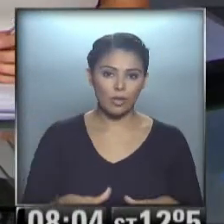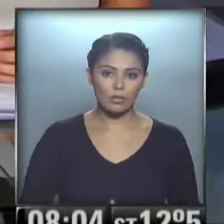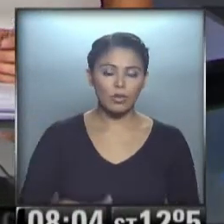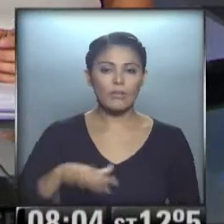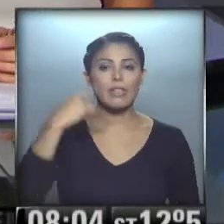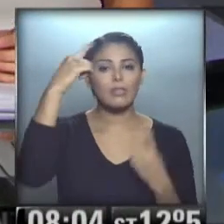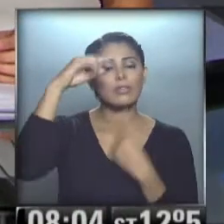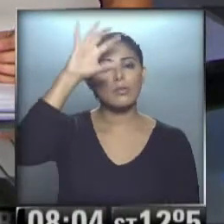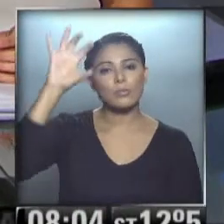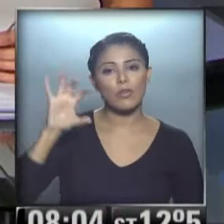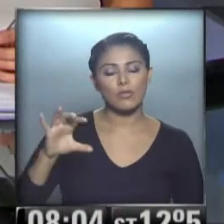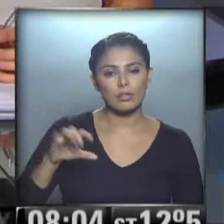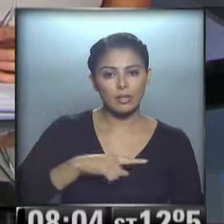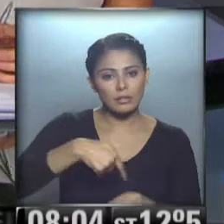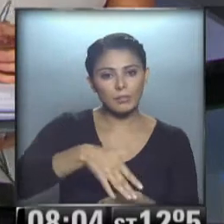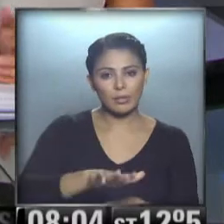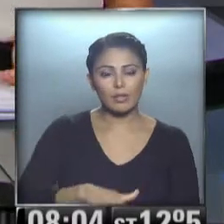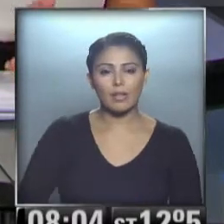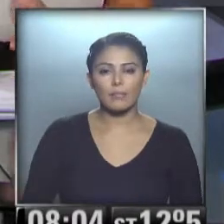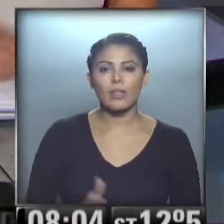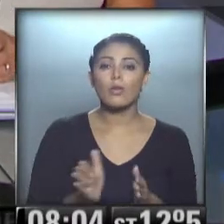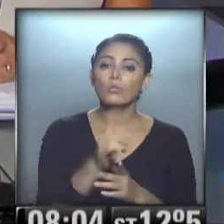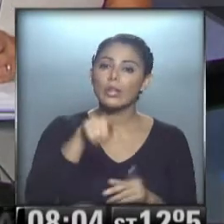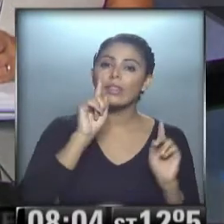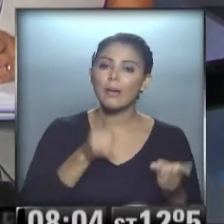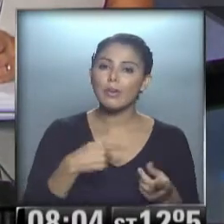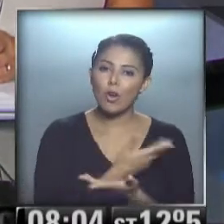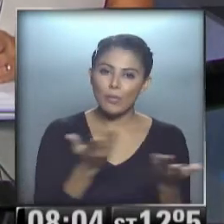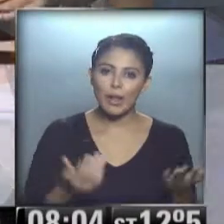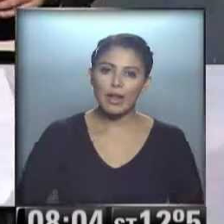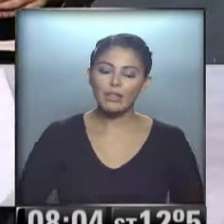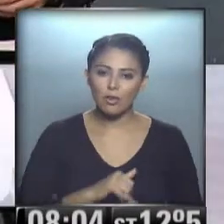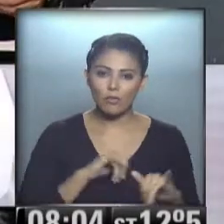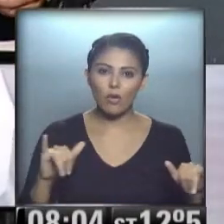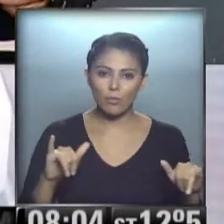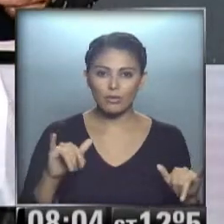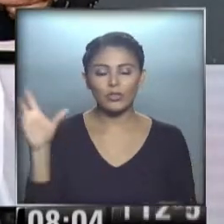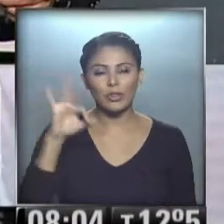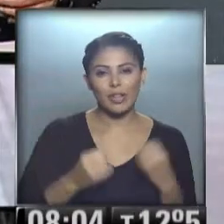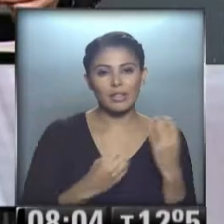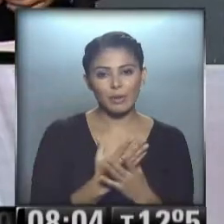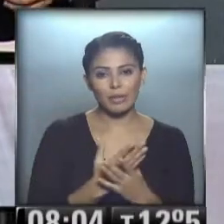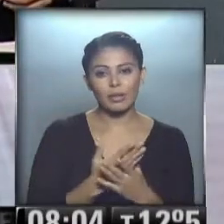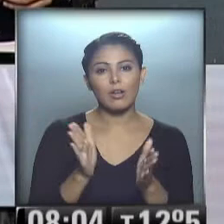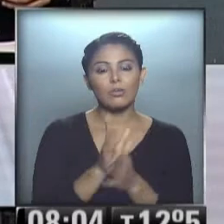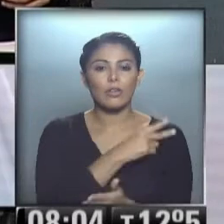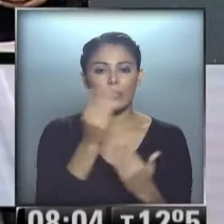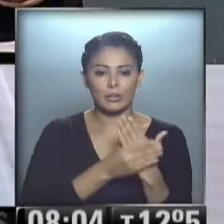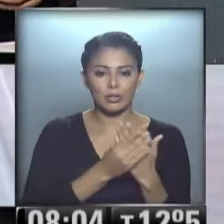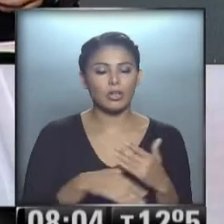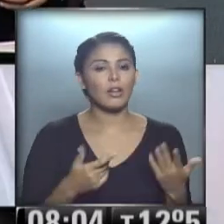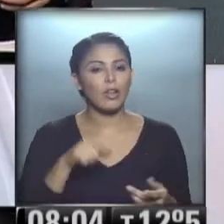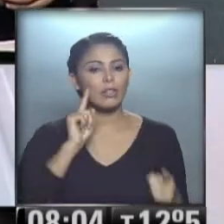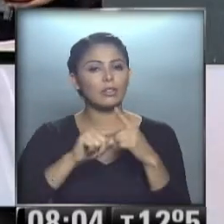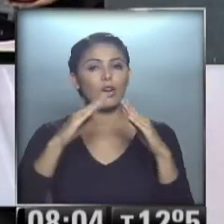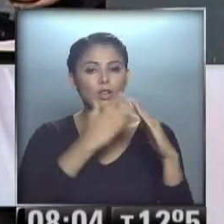el resto del país en las próximas horas. Y junto con ustedes también compartimos la información, como todas las mañanas, con el jefe de gabinete. Claro que sí, estamos